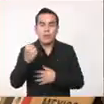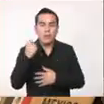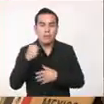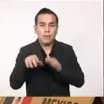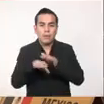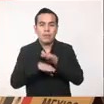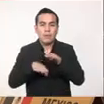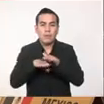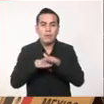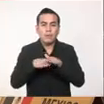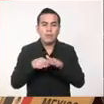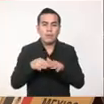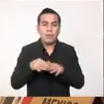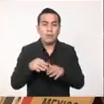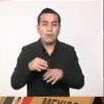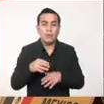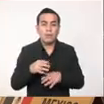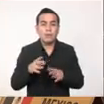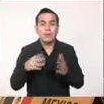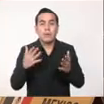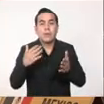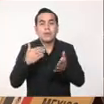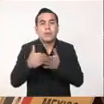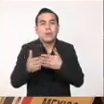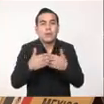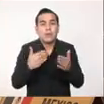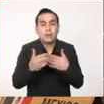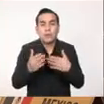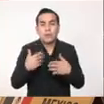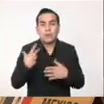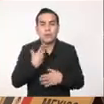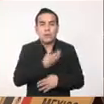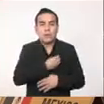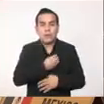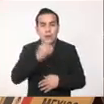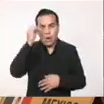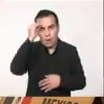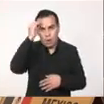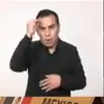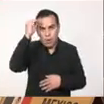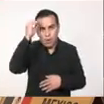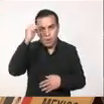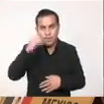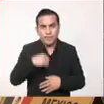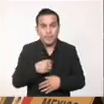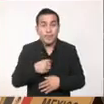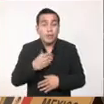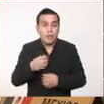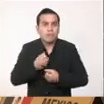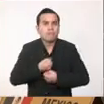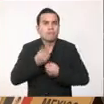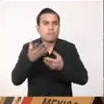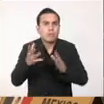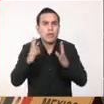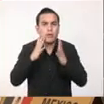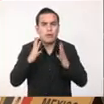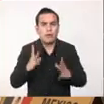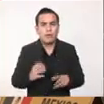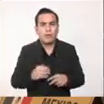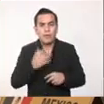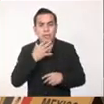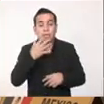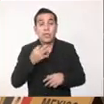fundamentales y por eso nos pronunciamos, porque independientemente de lo que nosotras podemos reportar a nuestras cancillerías o nuestro